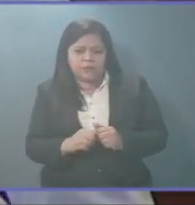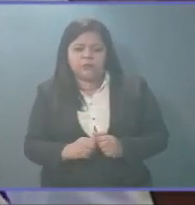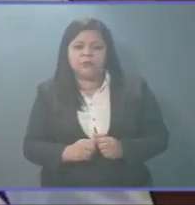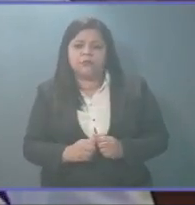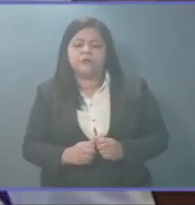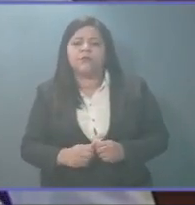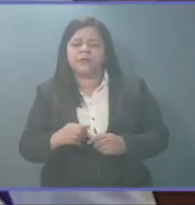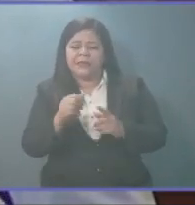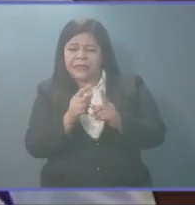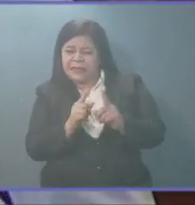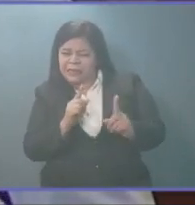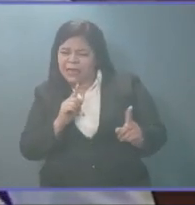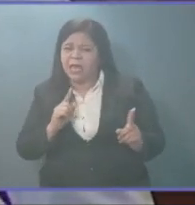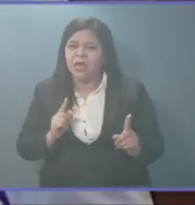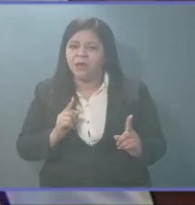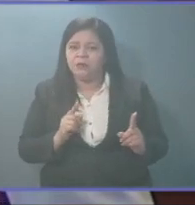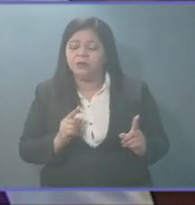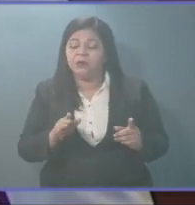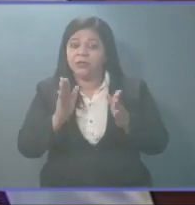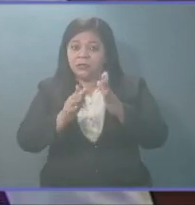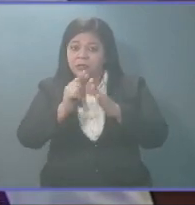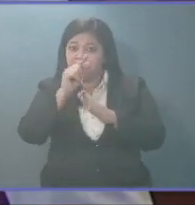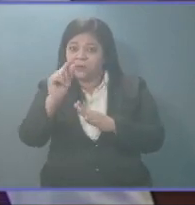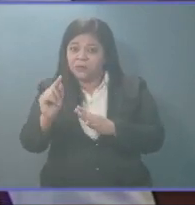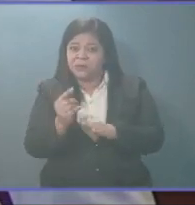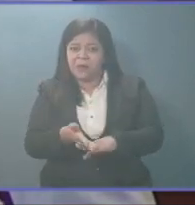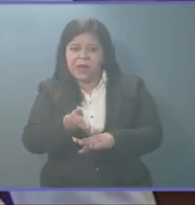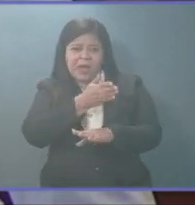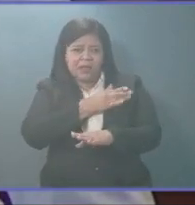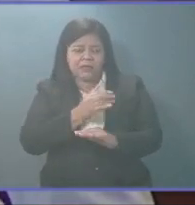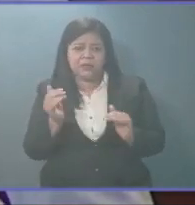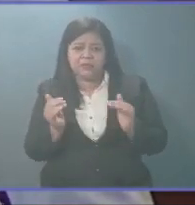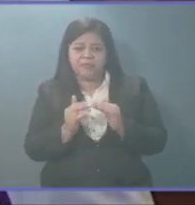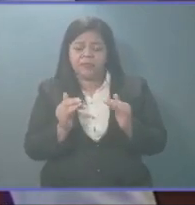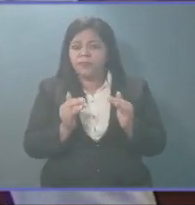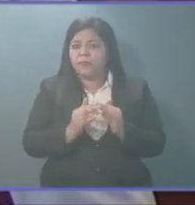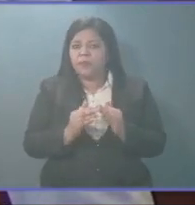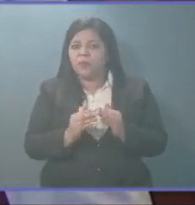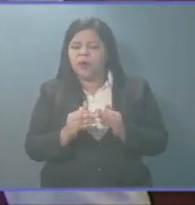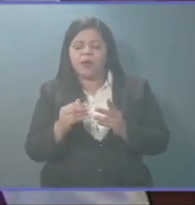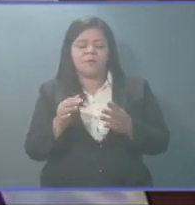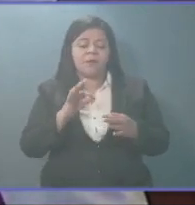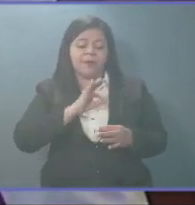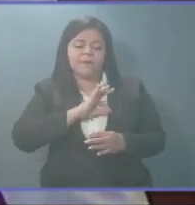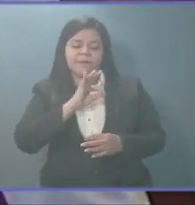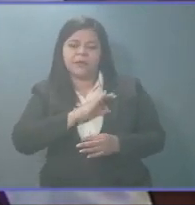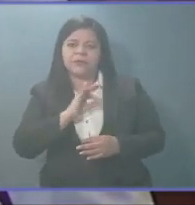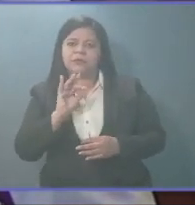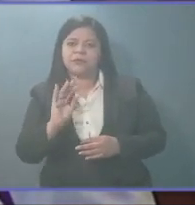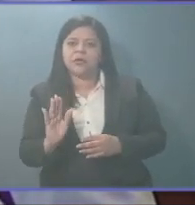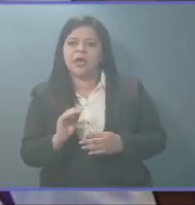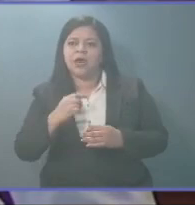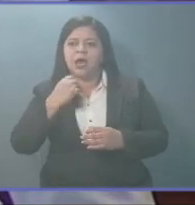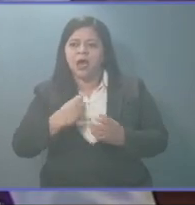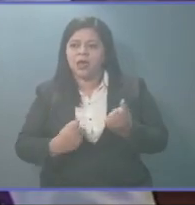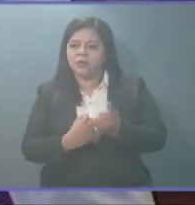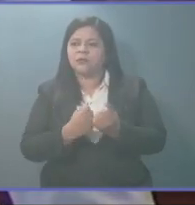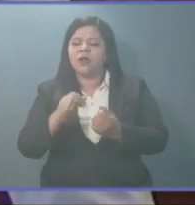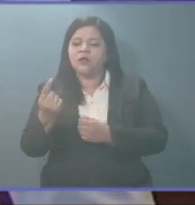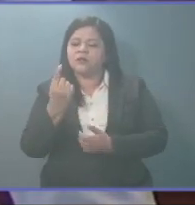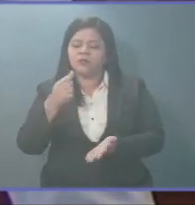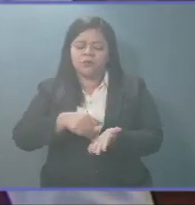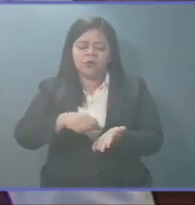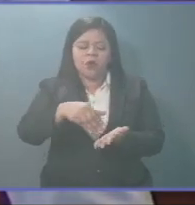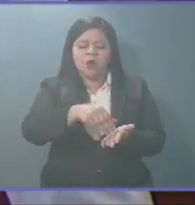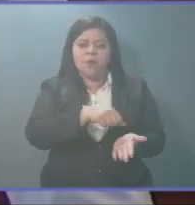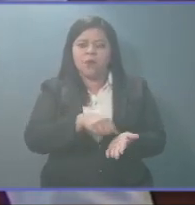Lejos de aquella institución que por décadas se utilizó como brazo político para favorecer a sus bases, para apoyar solo a los municipios